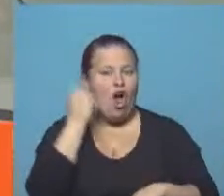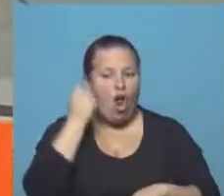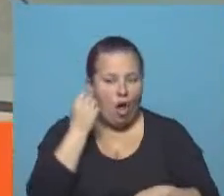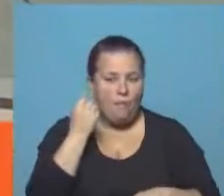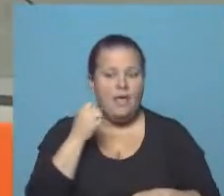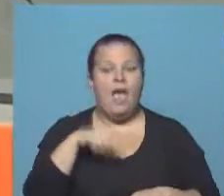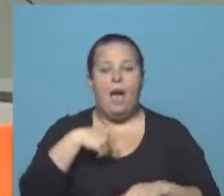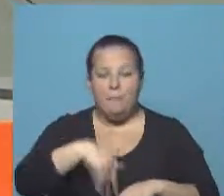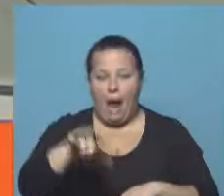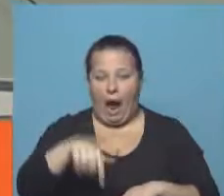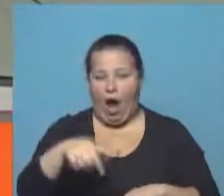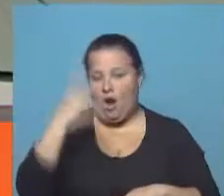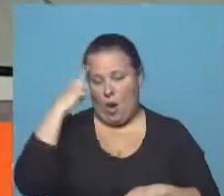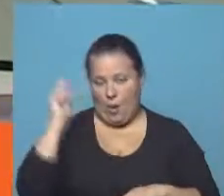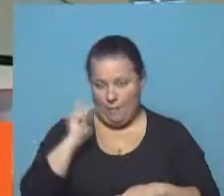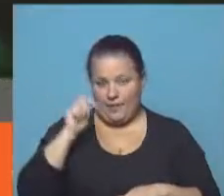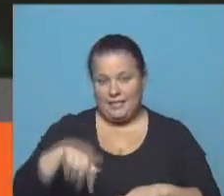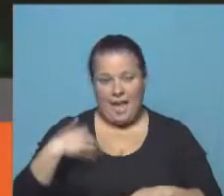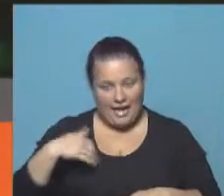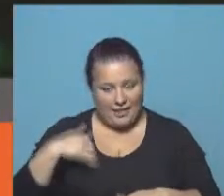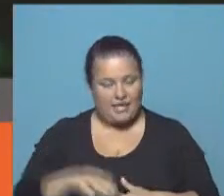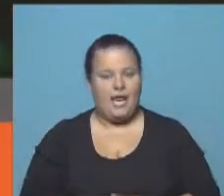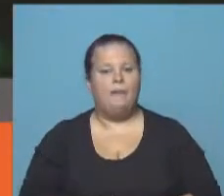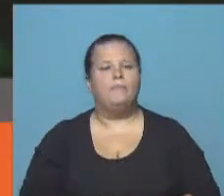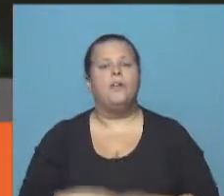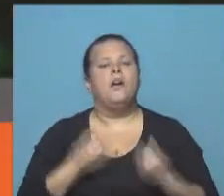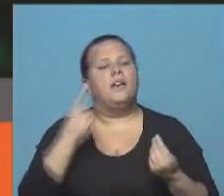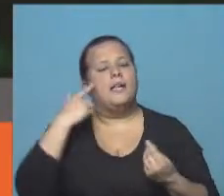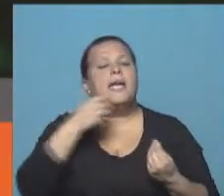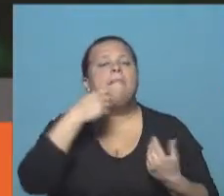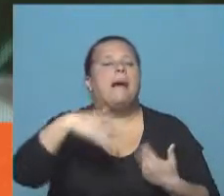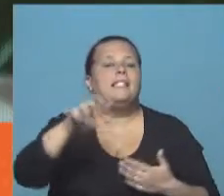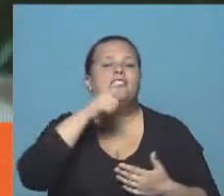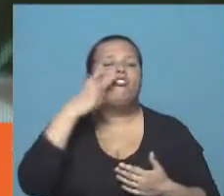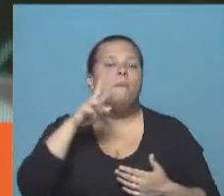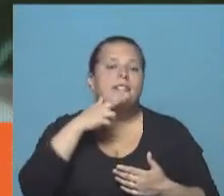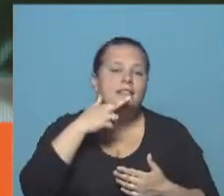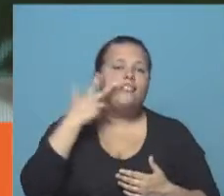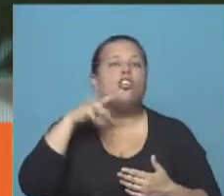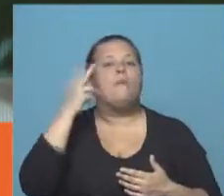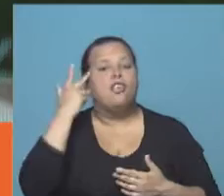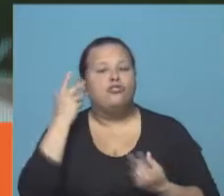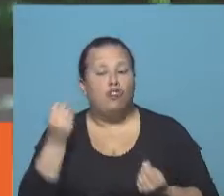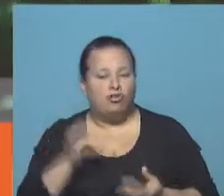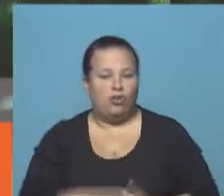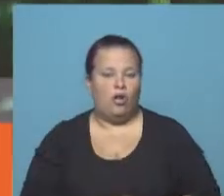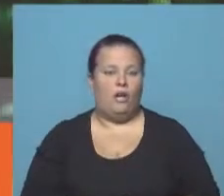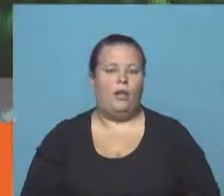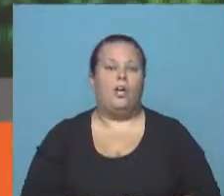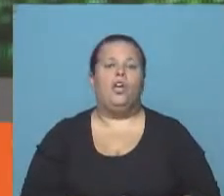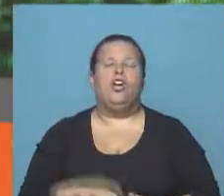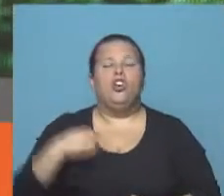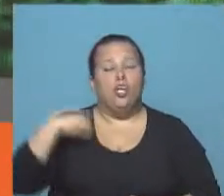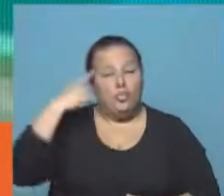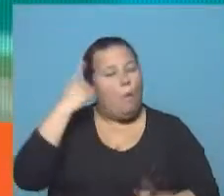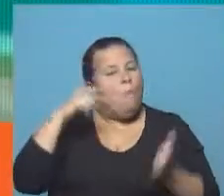que se está implementando desde hace 9 meses en el país y qué podría suceder en el 2017-2018? Yo creo que